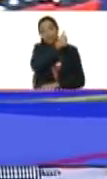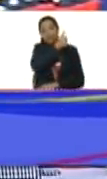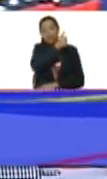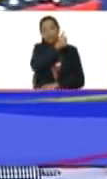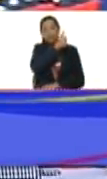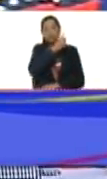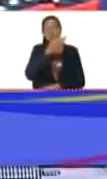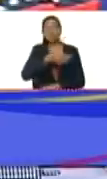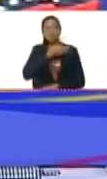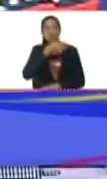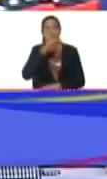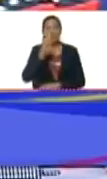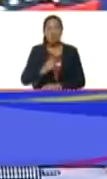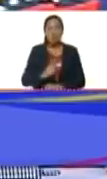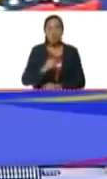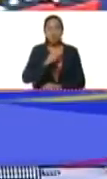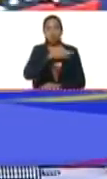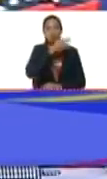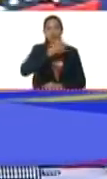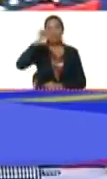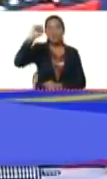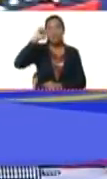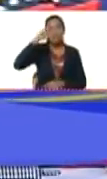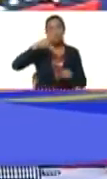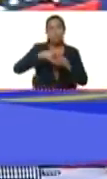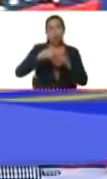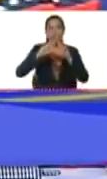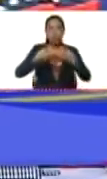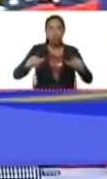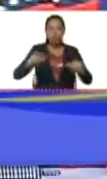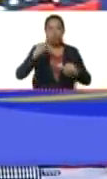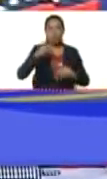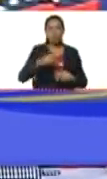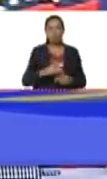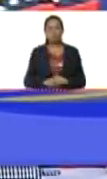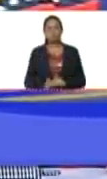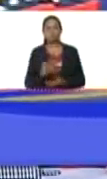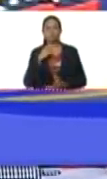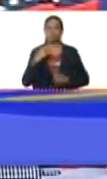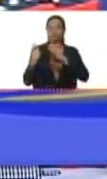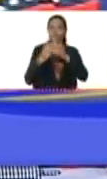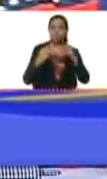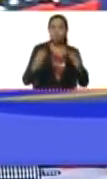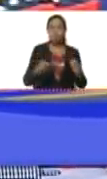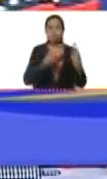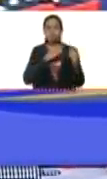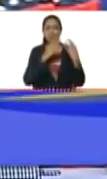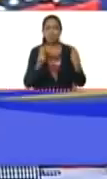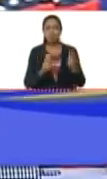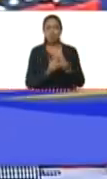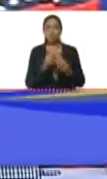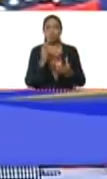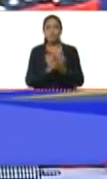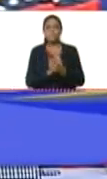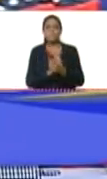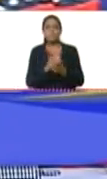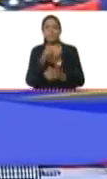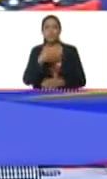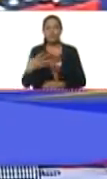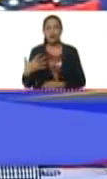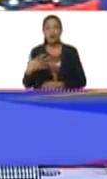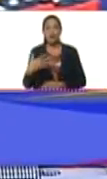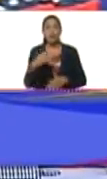del socialismo en lo social y del socialismo en lo territorial. Y él tiene que estar al frente de esta tarea junto a la compañera Blanca